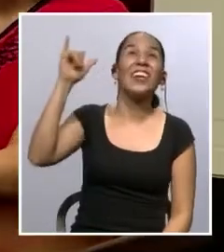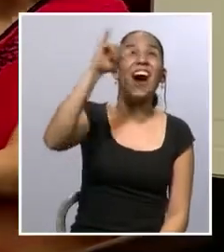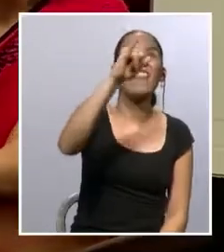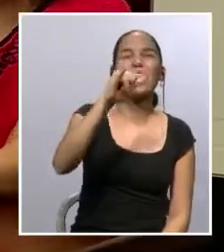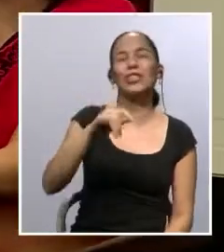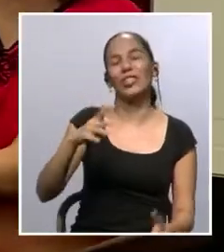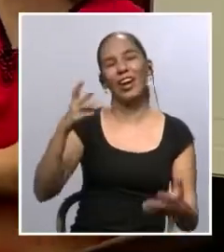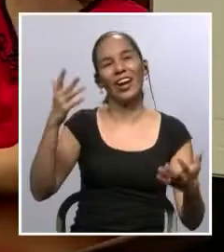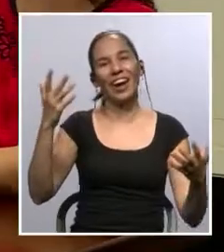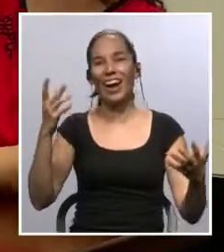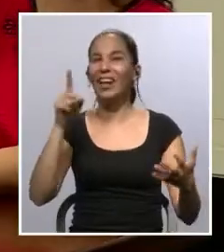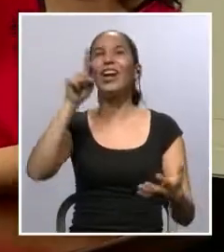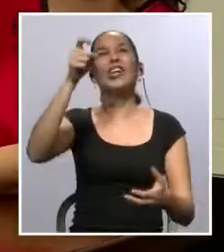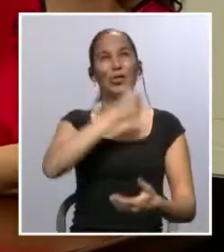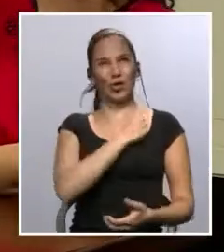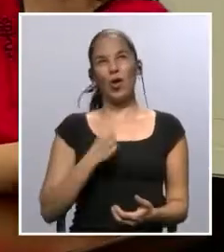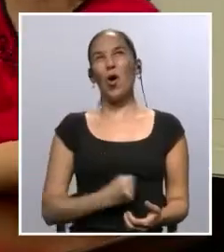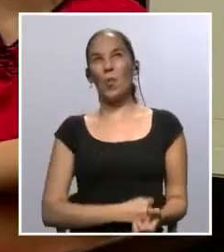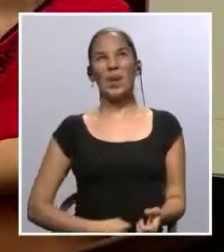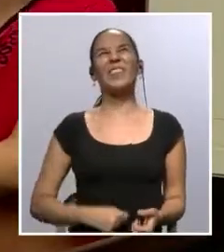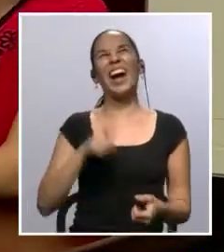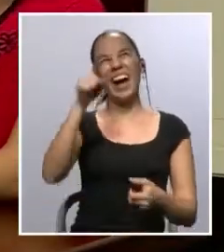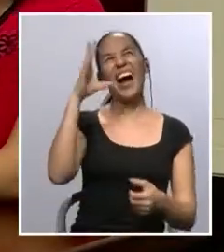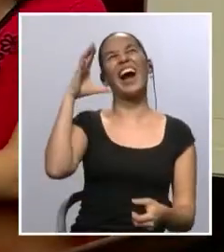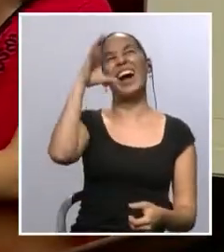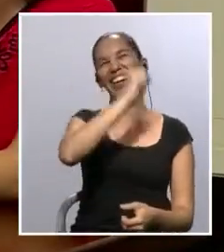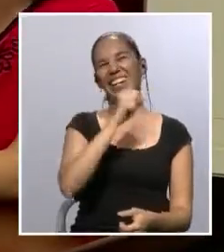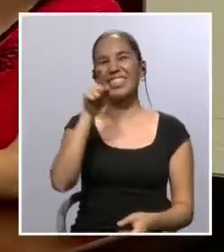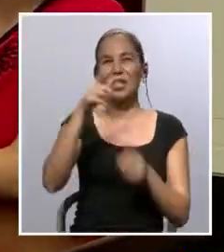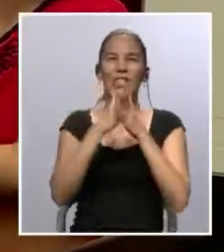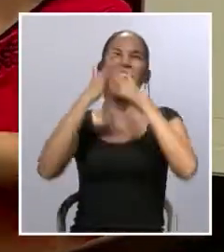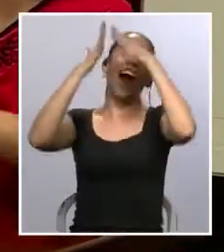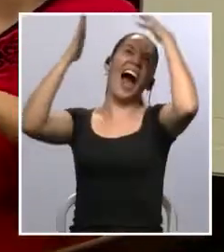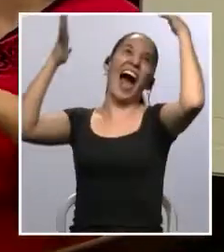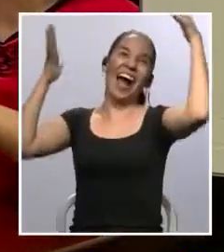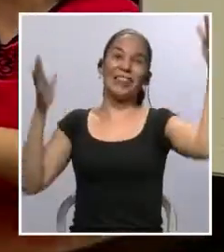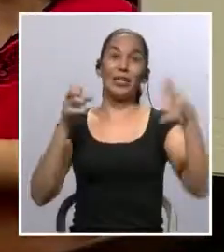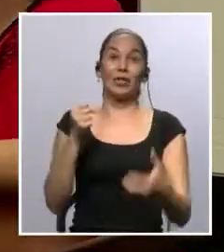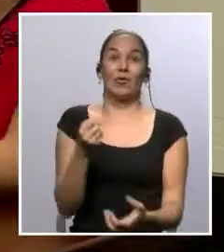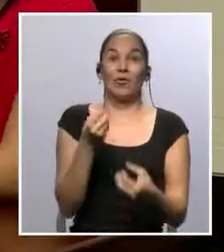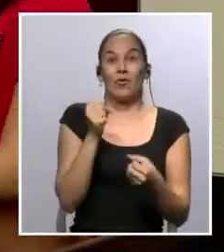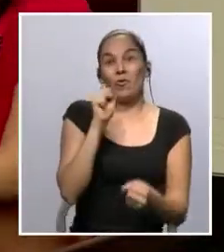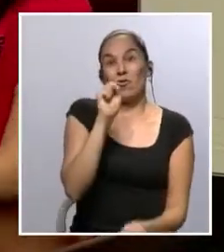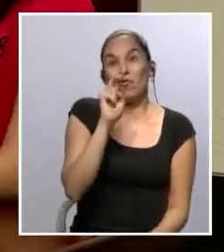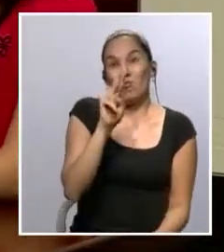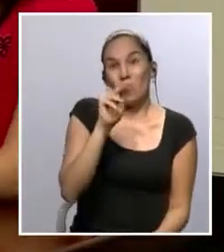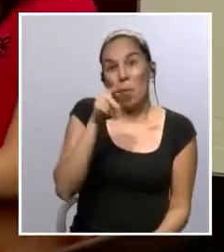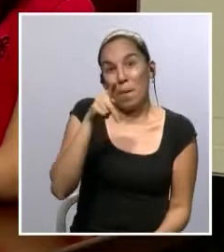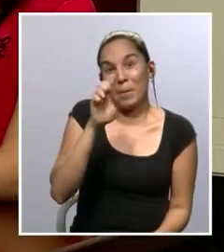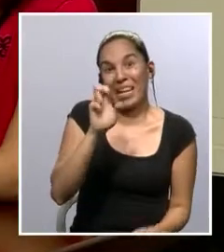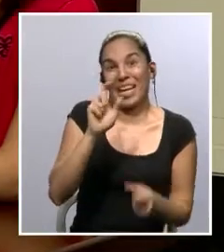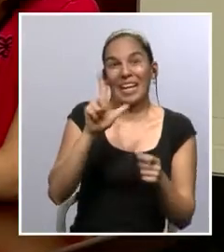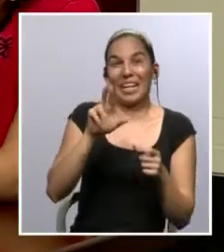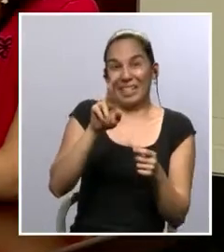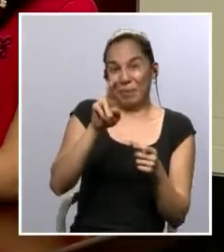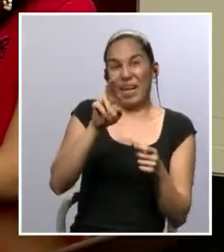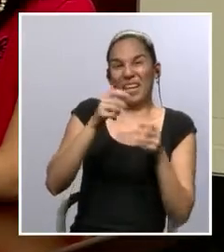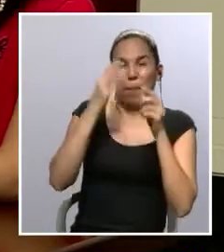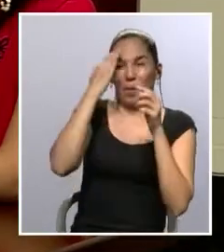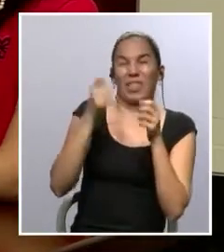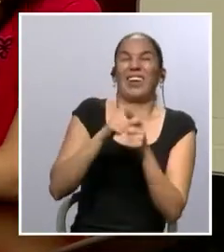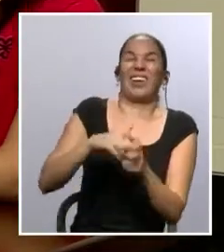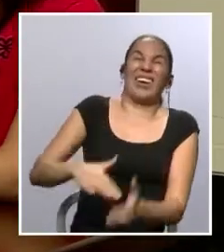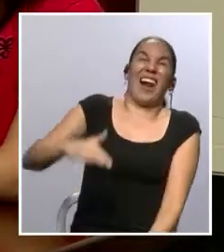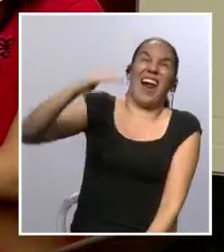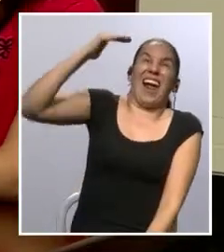razón dicen, es Superman. Es un... Okay. Y por eso es Superman. Es super. Debería ser super gigante.